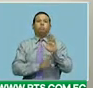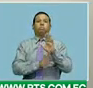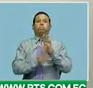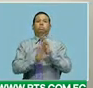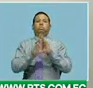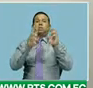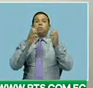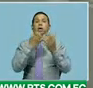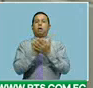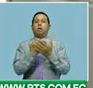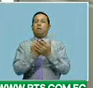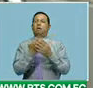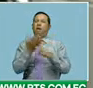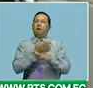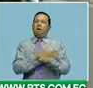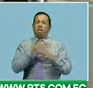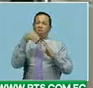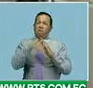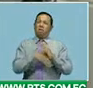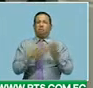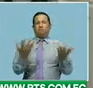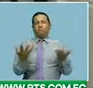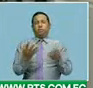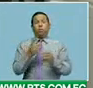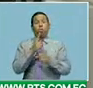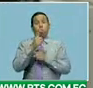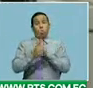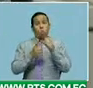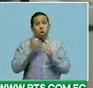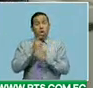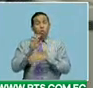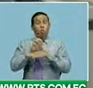están deprimidos. Cada año, el Ecuador exporta